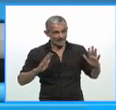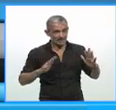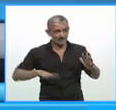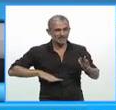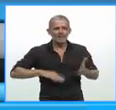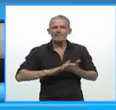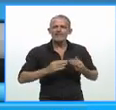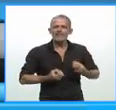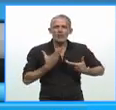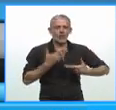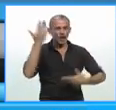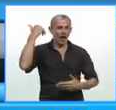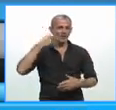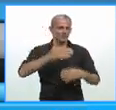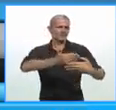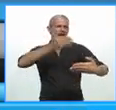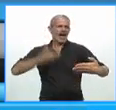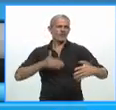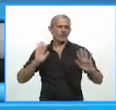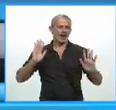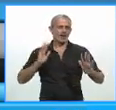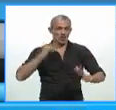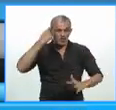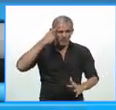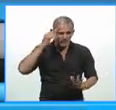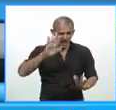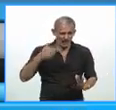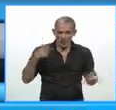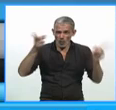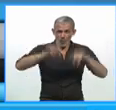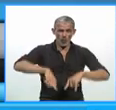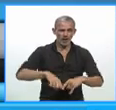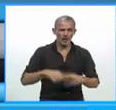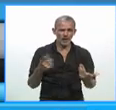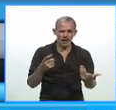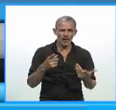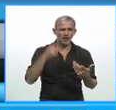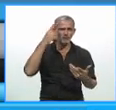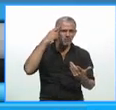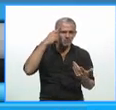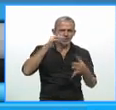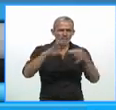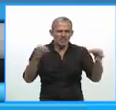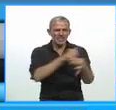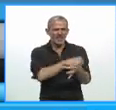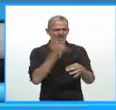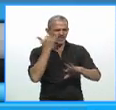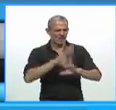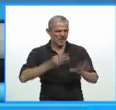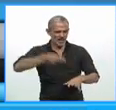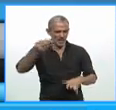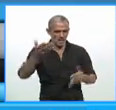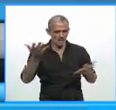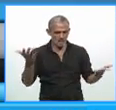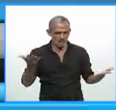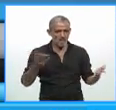La verdad que yo estaba fuera, nunca me hubiese imaginado que hoy estaría acá pensando en los Juegos de Río. Y